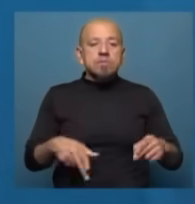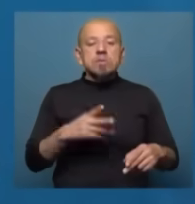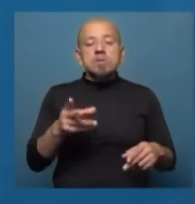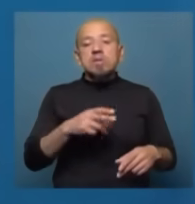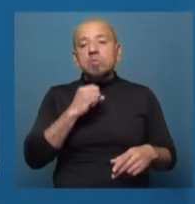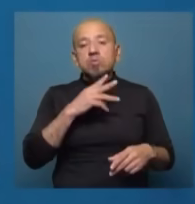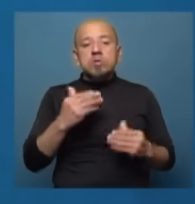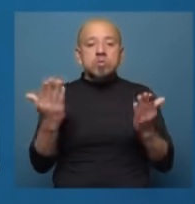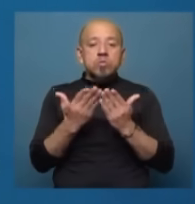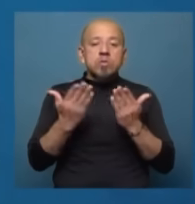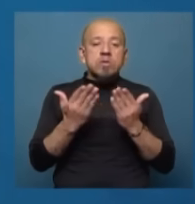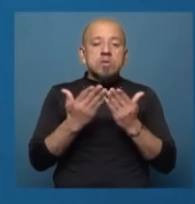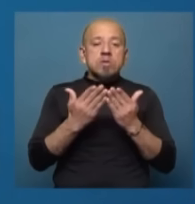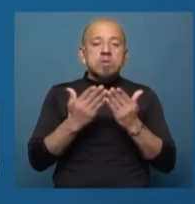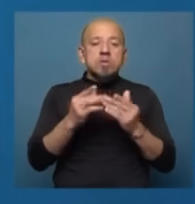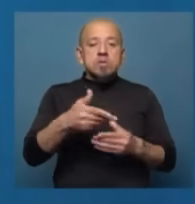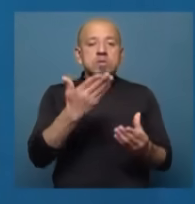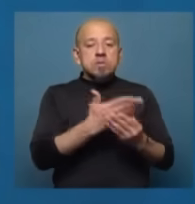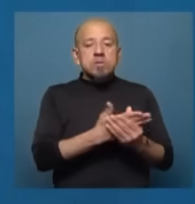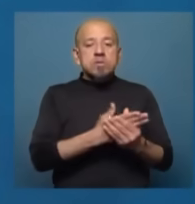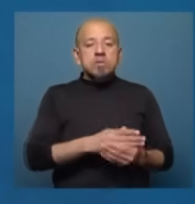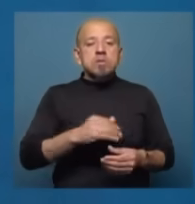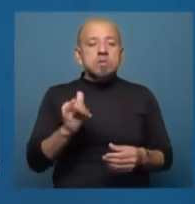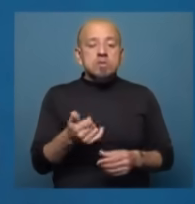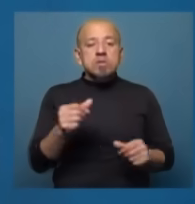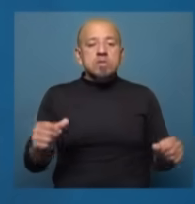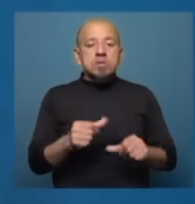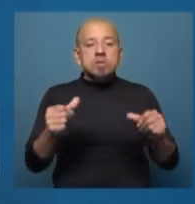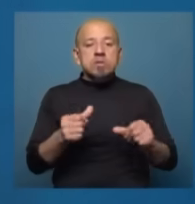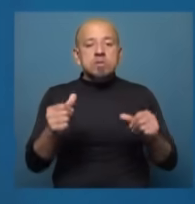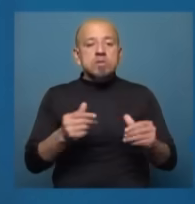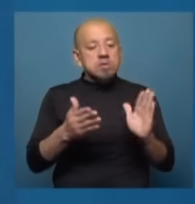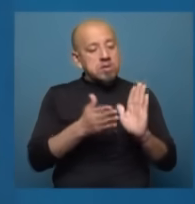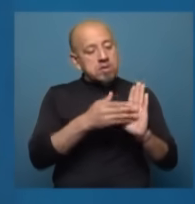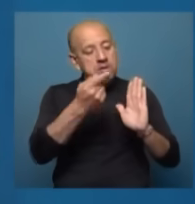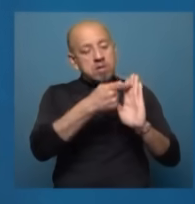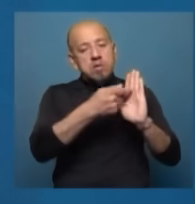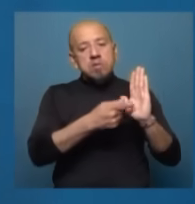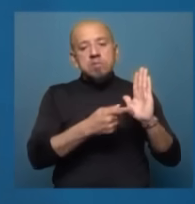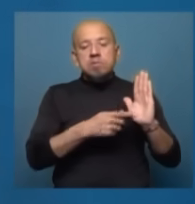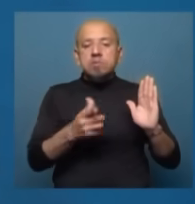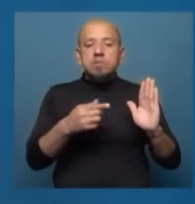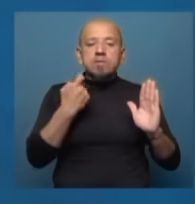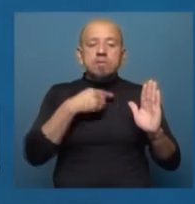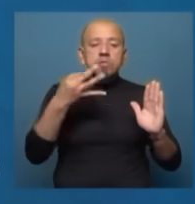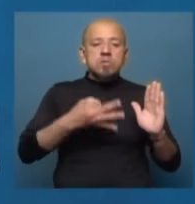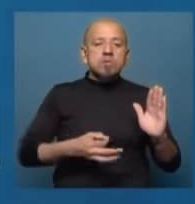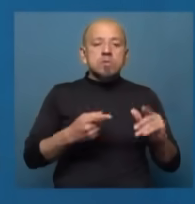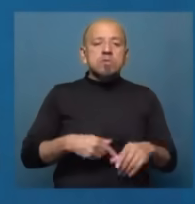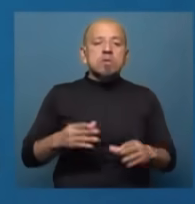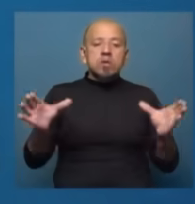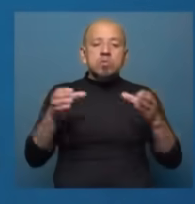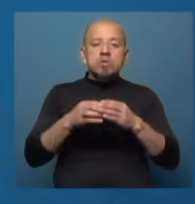estudiando que están a cargo de la carpeta hoy ya están relevando todos los incumplimientos que consideramos que existen para llevarlo a la comisión